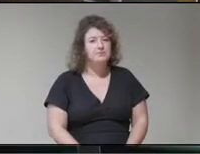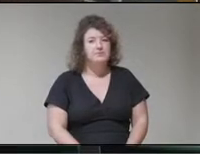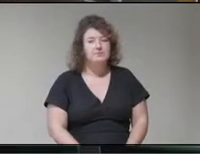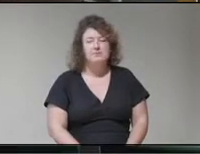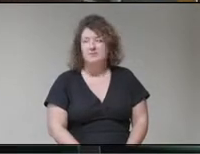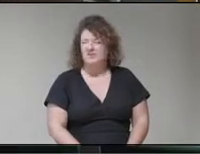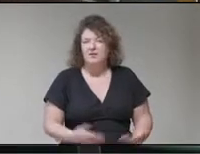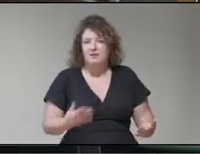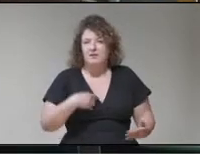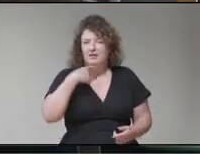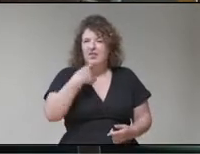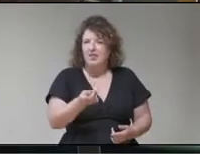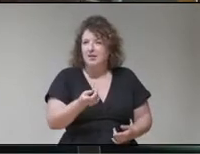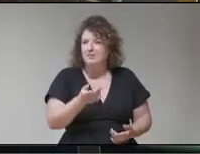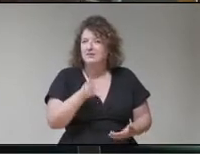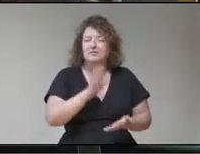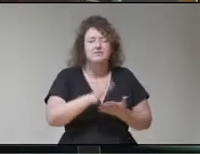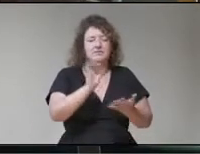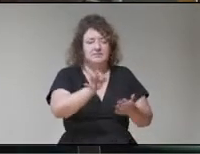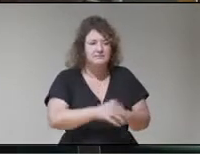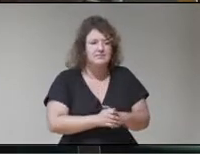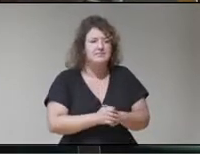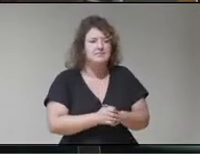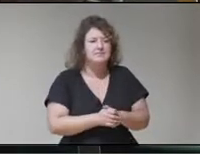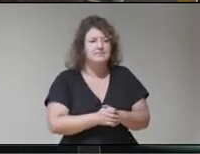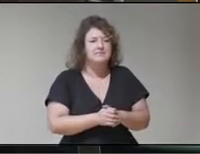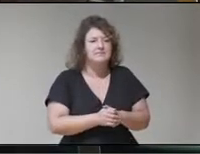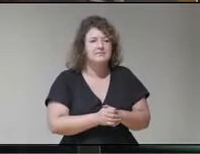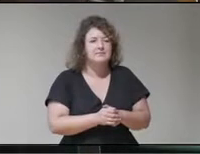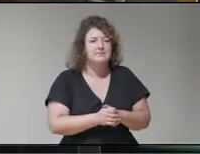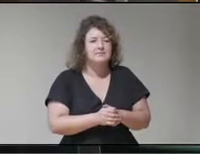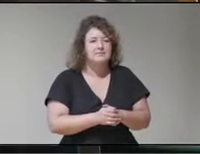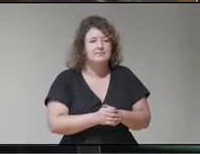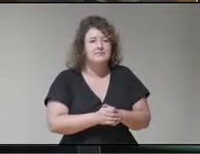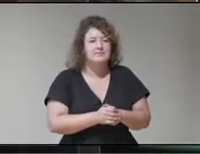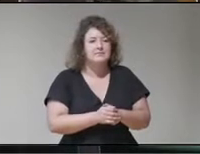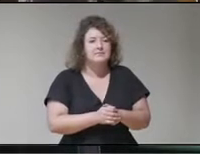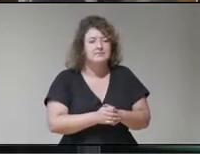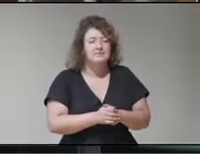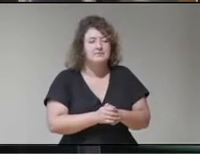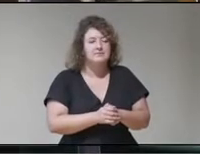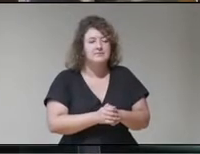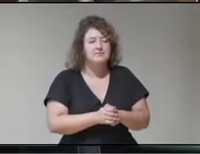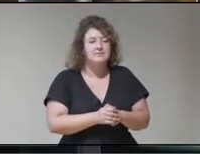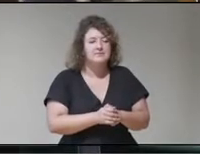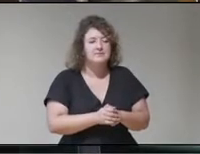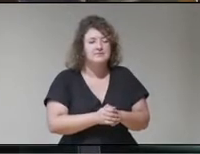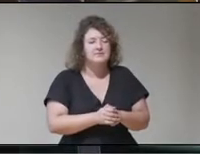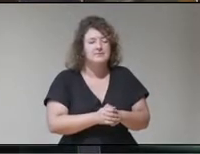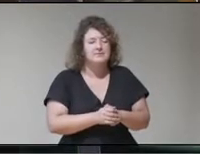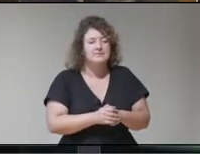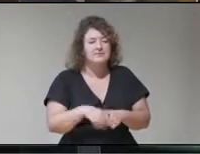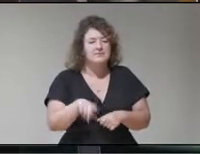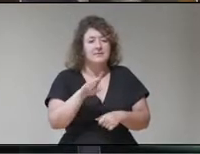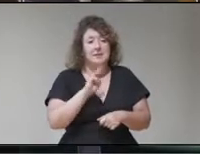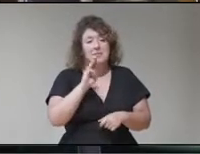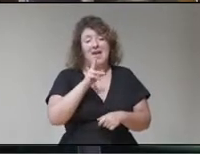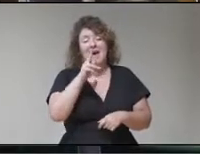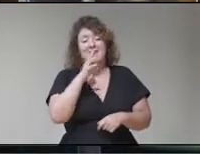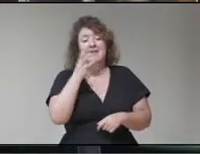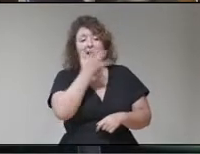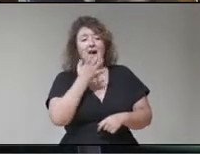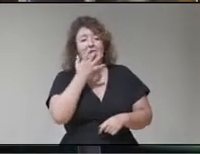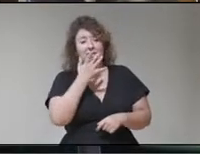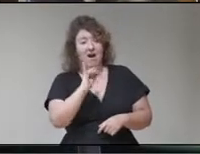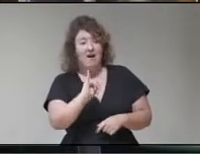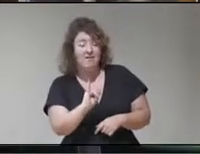iba a decir? Bueno, la presencia de ese pH ácido da lugar a